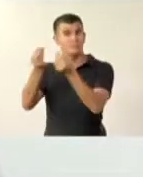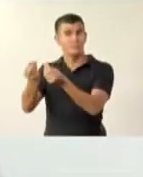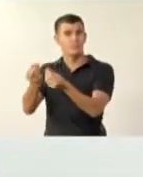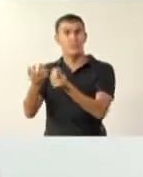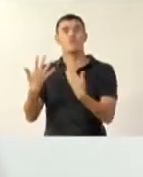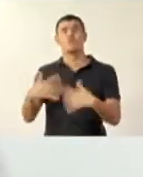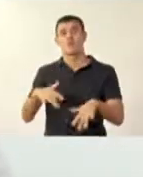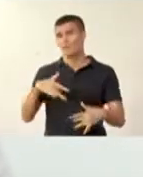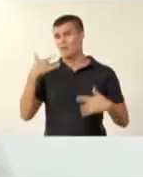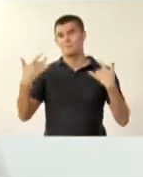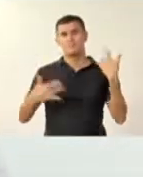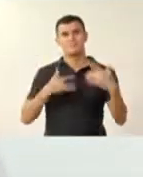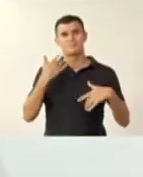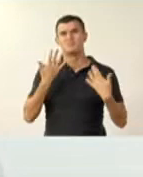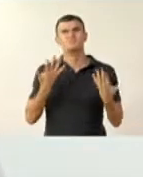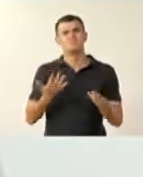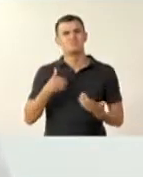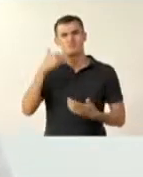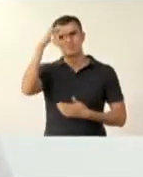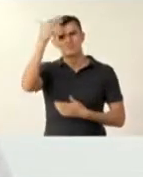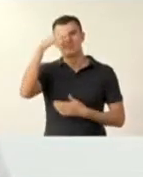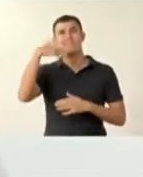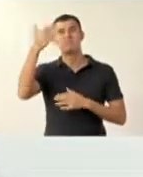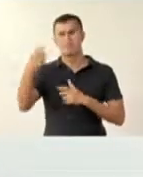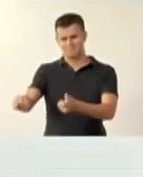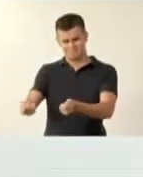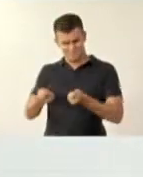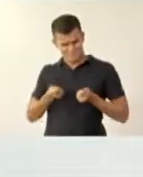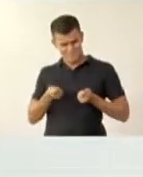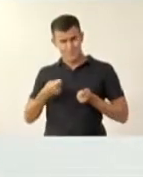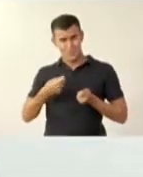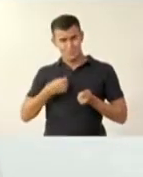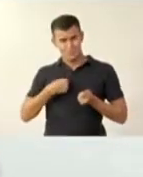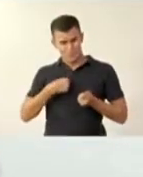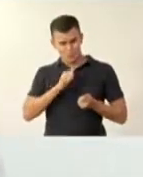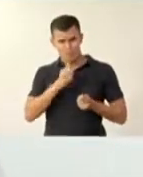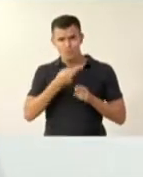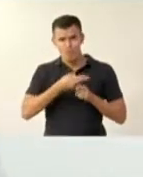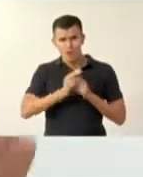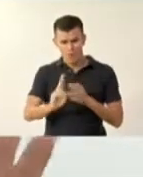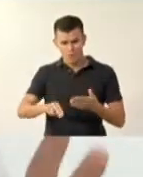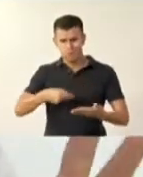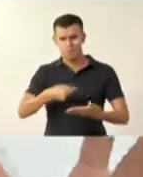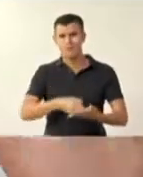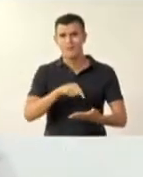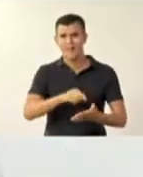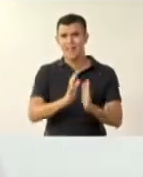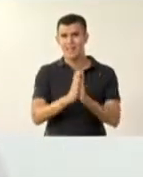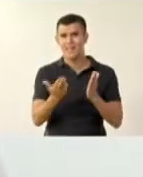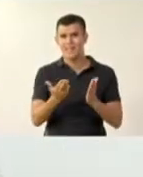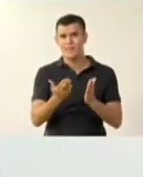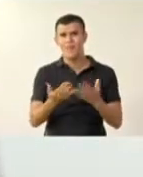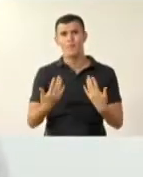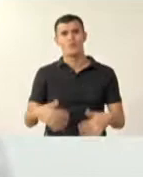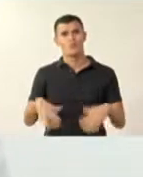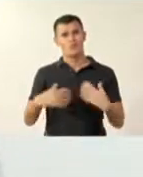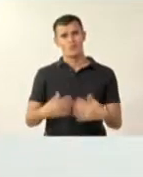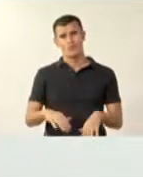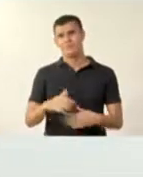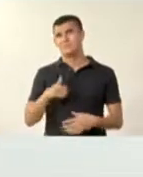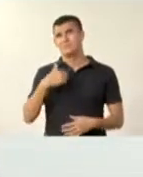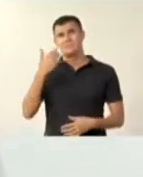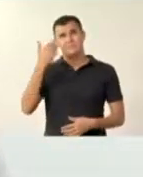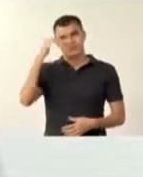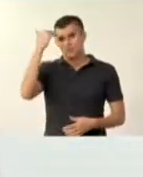imprenta, es una emoción muy grande. Yo no sé qué voy a sentir cuando yo lo tenga en mis manos, ya ver mi nombre publicado en un libro. Eso